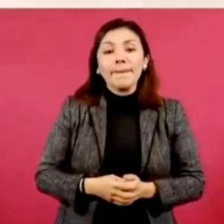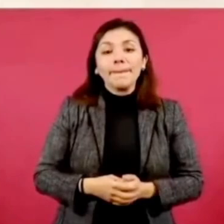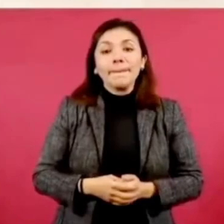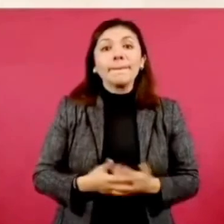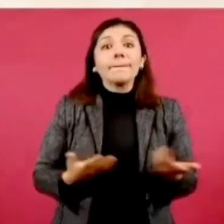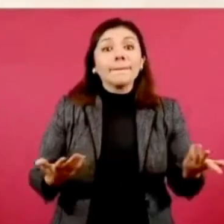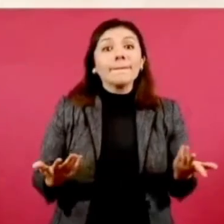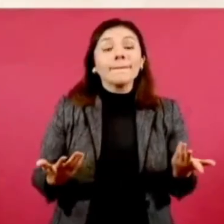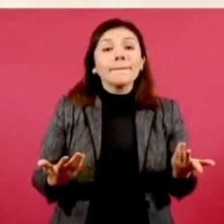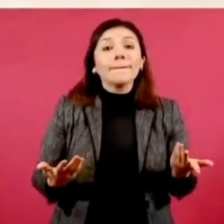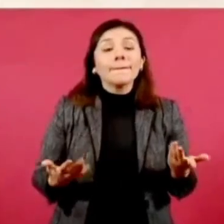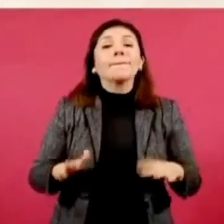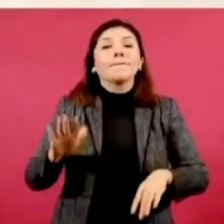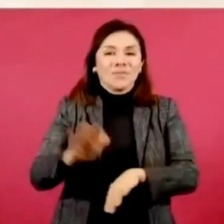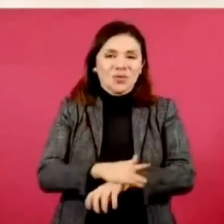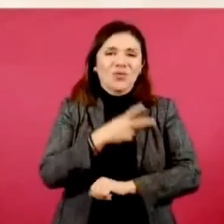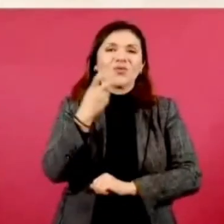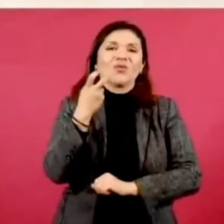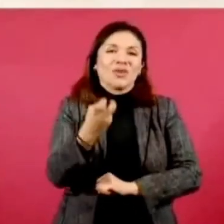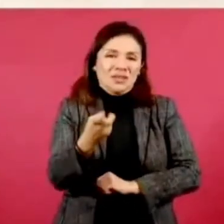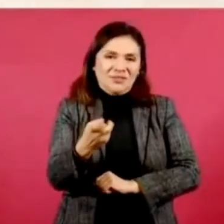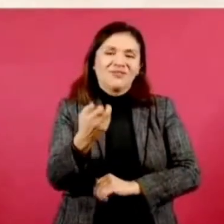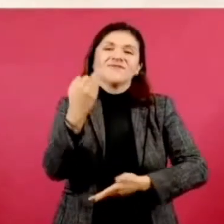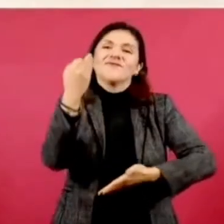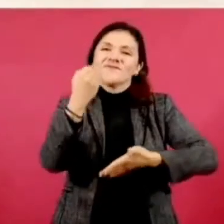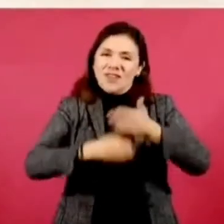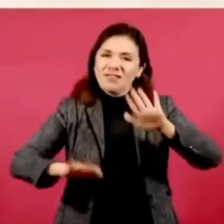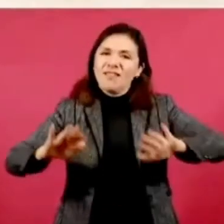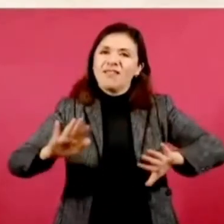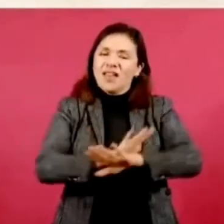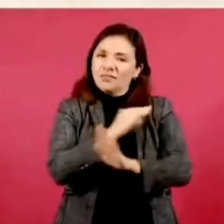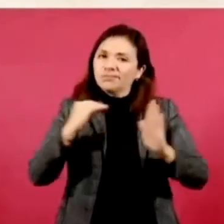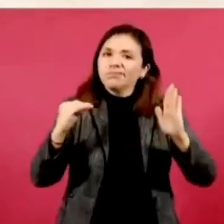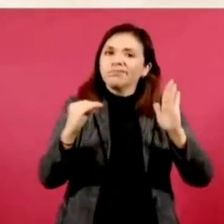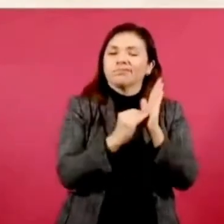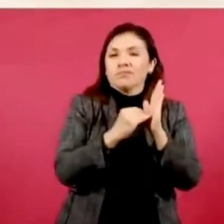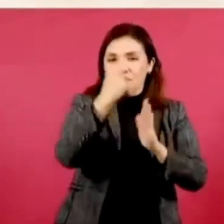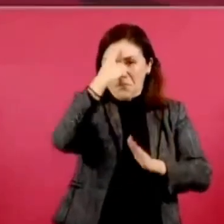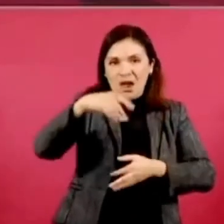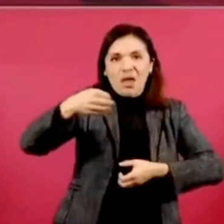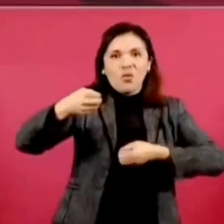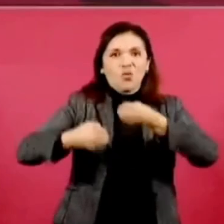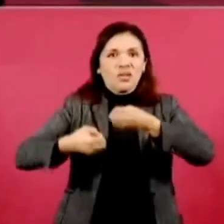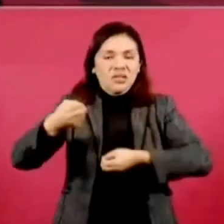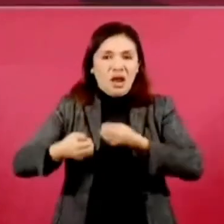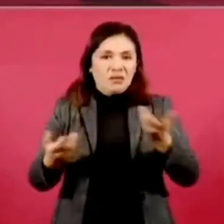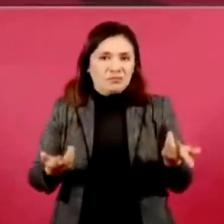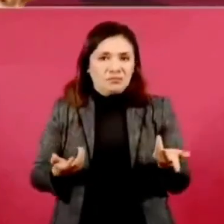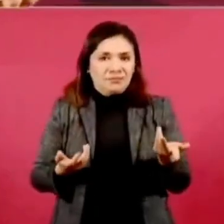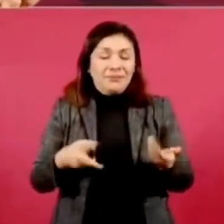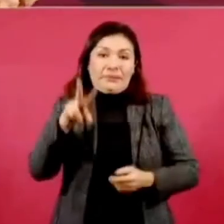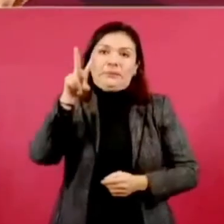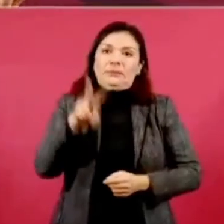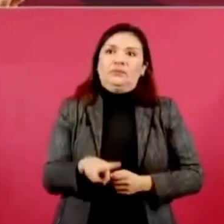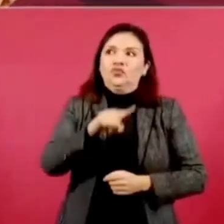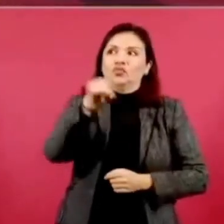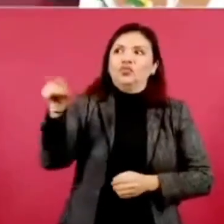Entonces, por eso sí hace falta la reforma al Poder Judicial. Claro que no les gusta,